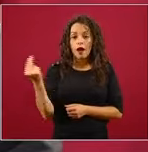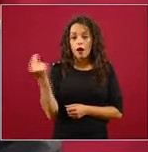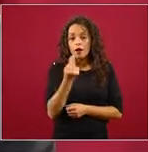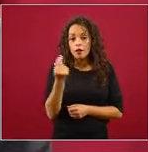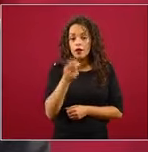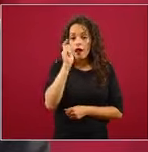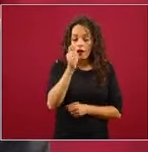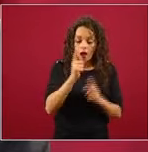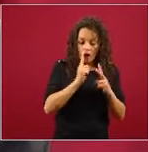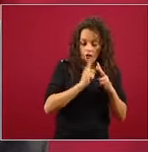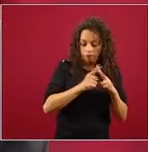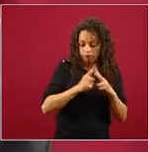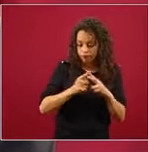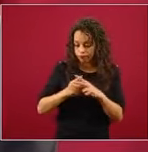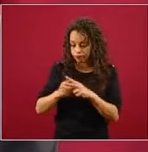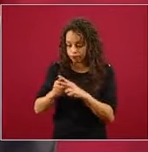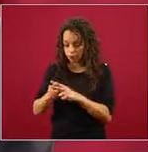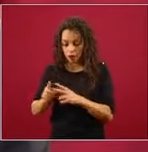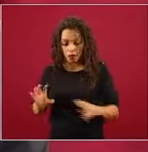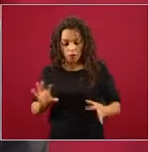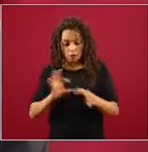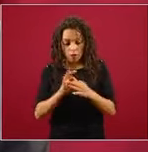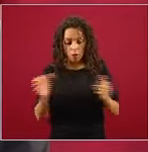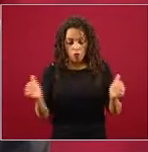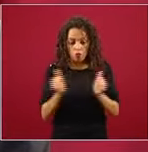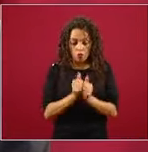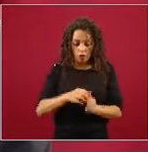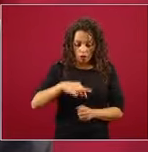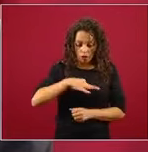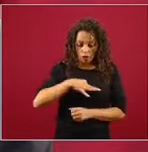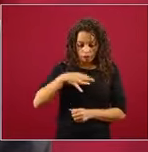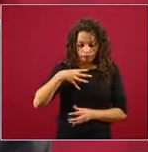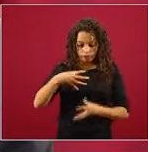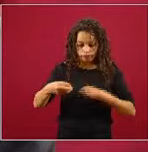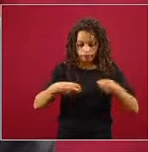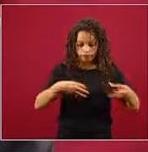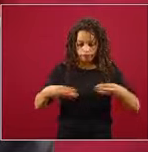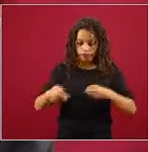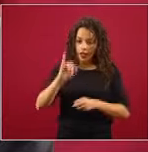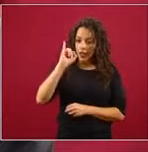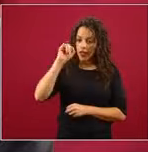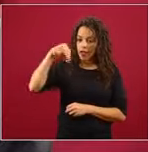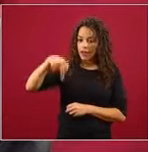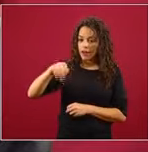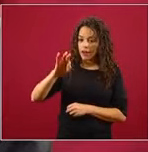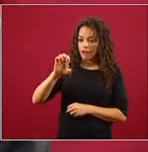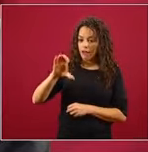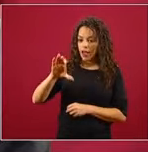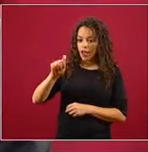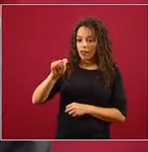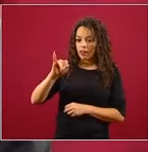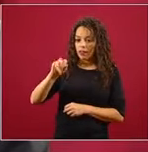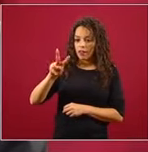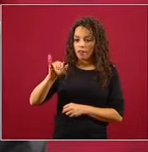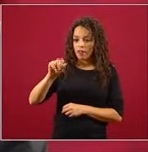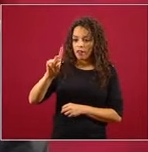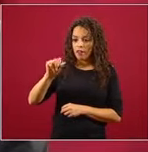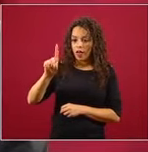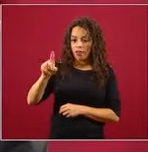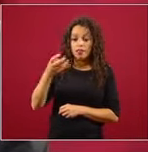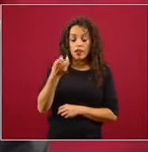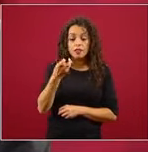a la infectividad, que es una característica de las enfermedades infecciosas, su capacidad de contagiar, también se le